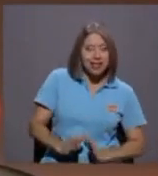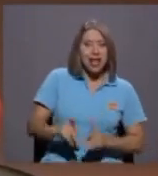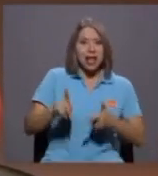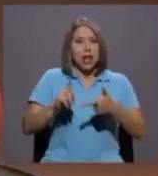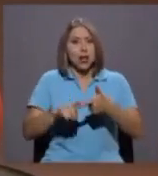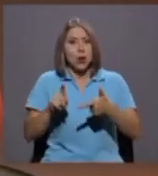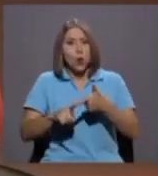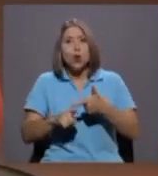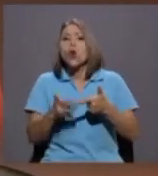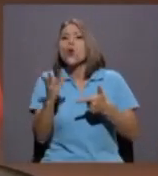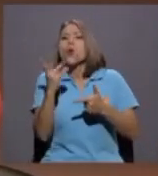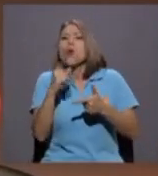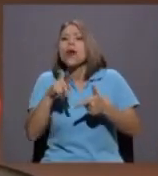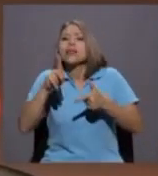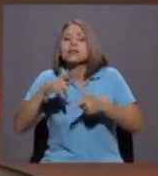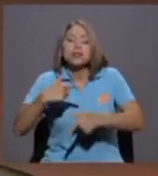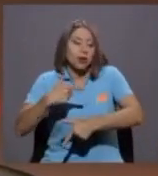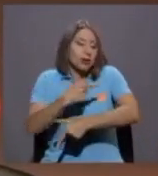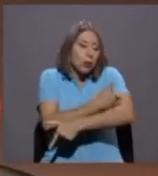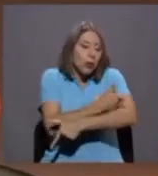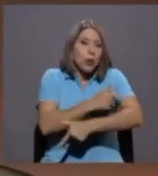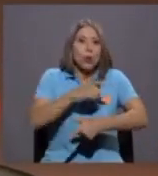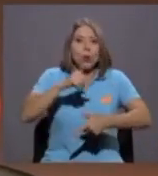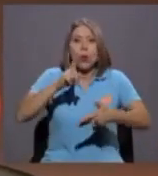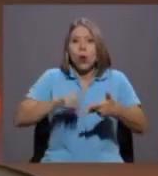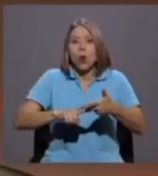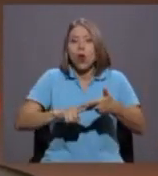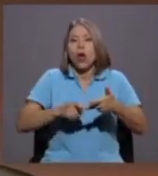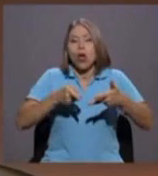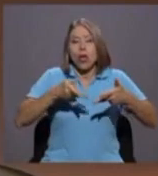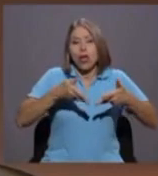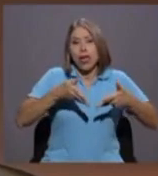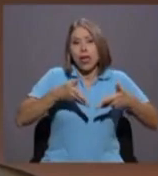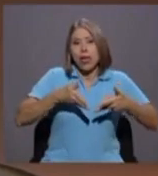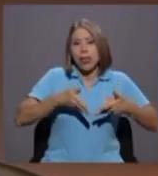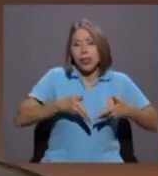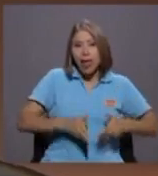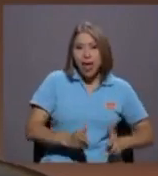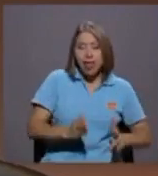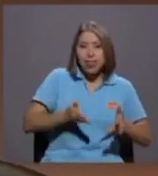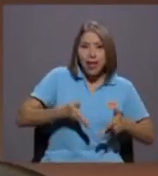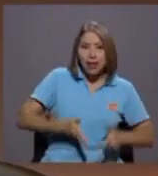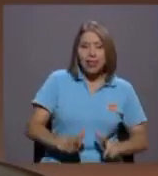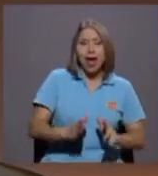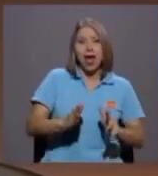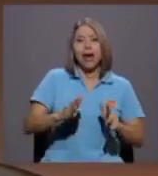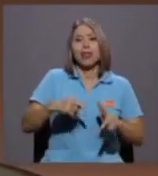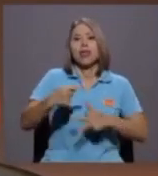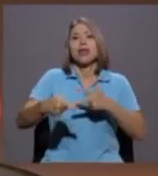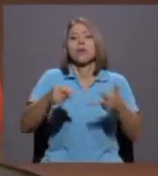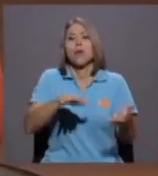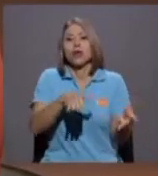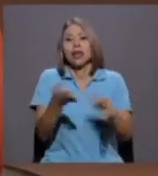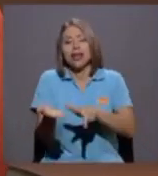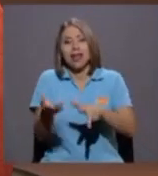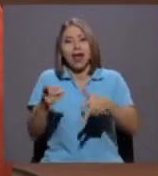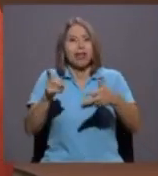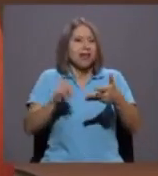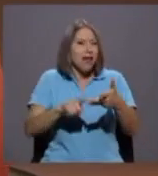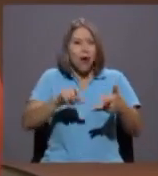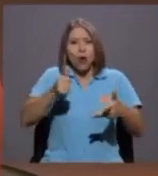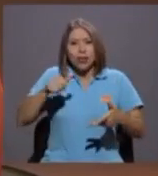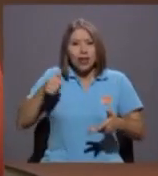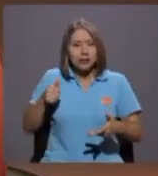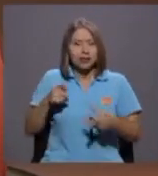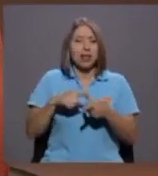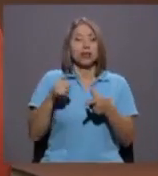la vacunación, la tasa de natalidad y la tasa de mortalidad y otras. Entonces ahí Costa